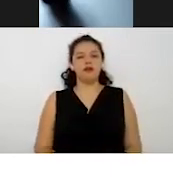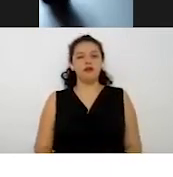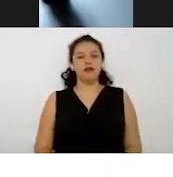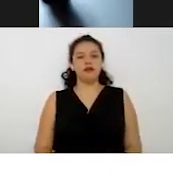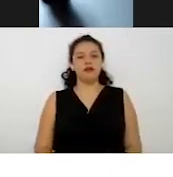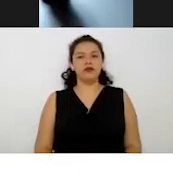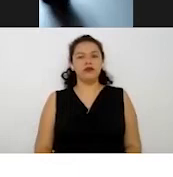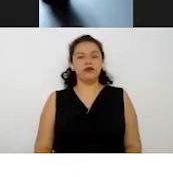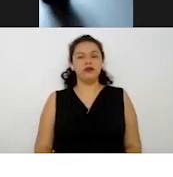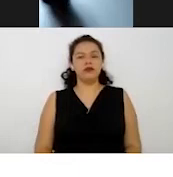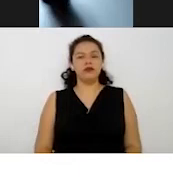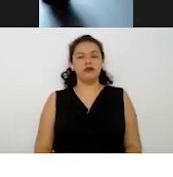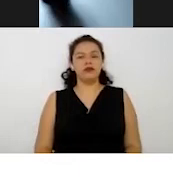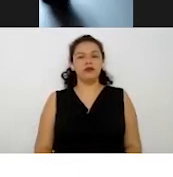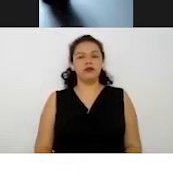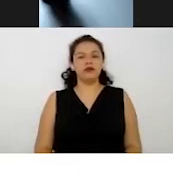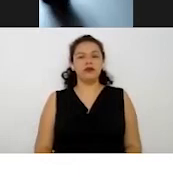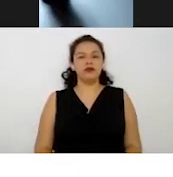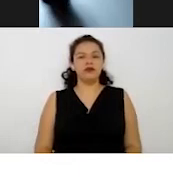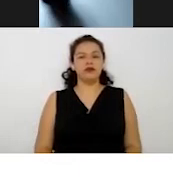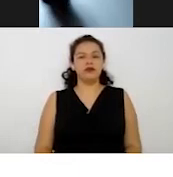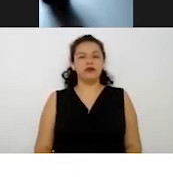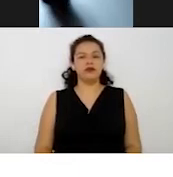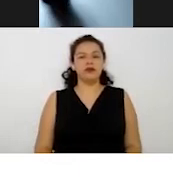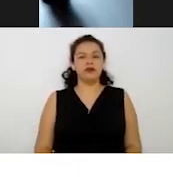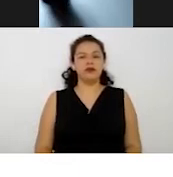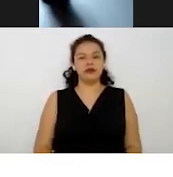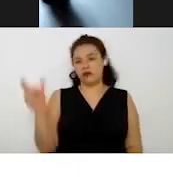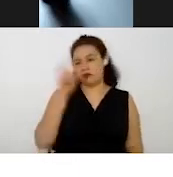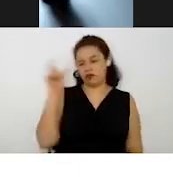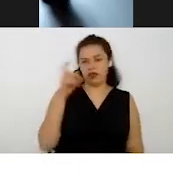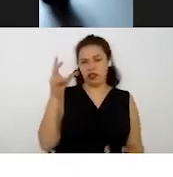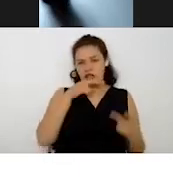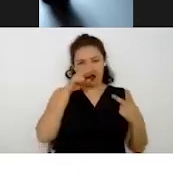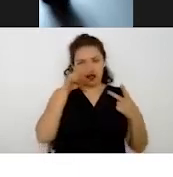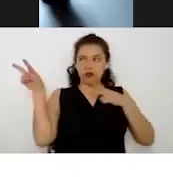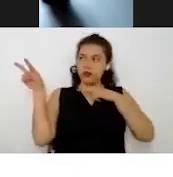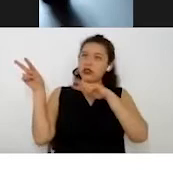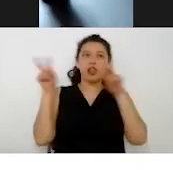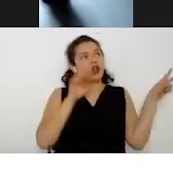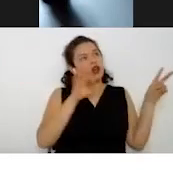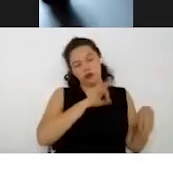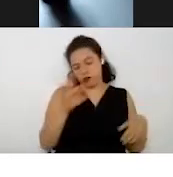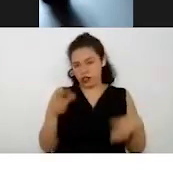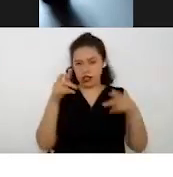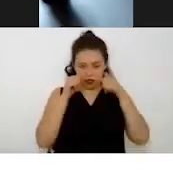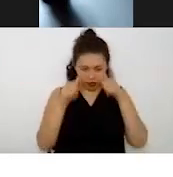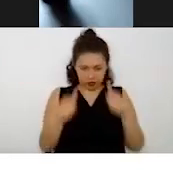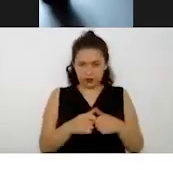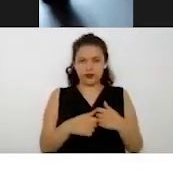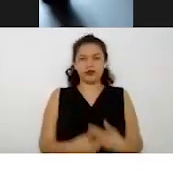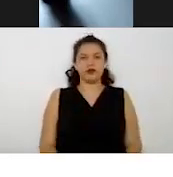Que, por ejemplo, cuando nos acercamos a él, que pueda a lo mejor voltear a vernos, ¿no? Nos indicaría esta Exactamente. alerta. Que la víctima